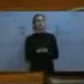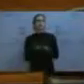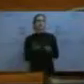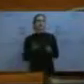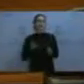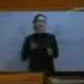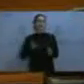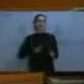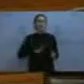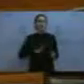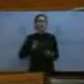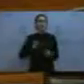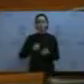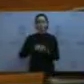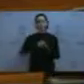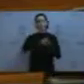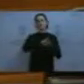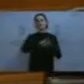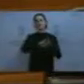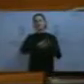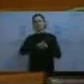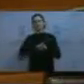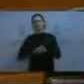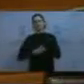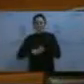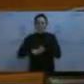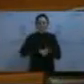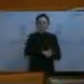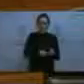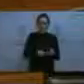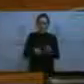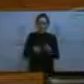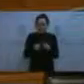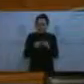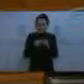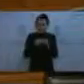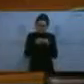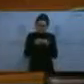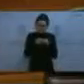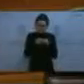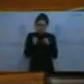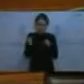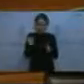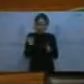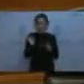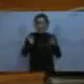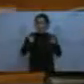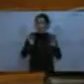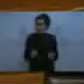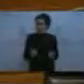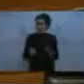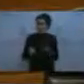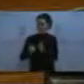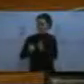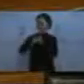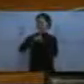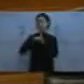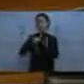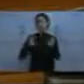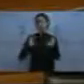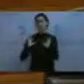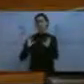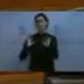se debe a presiones de determinados lobbies muy minúsculos o si se debe a las presiones de algún partido